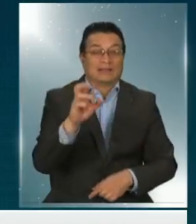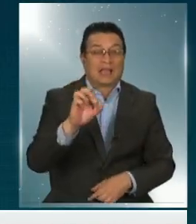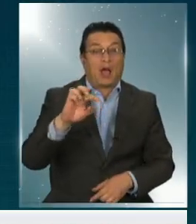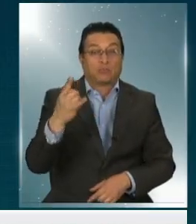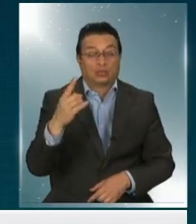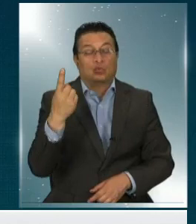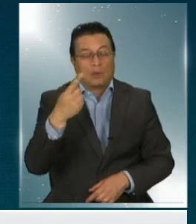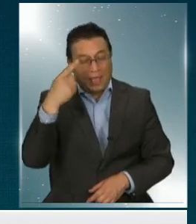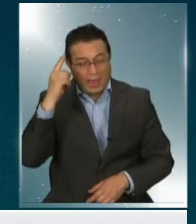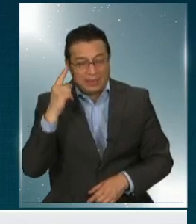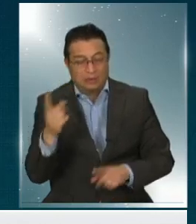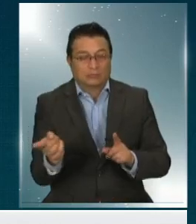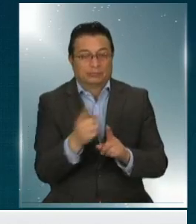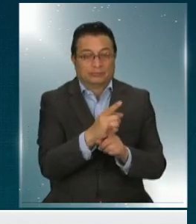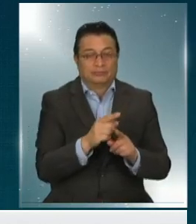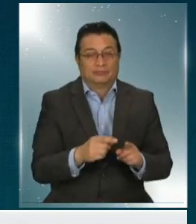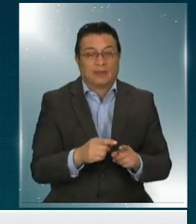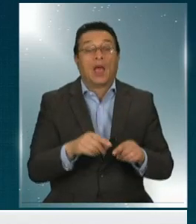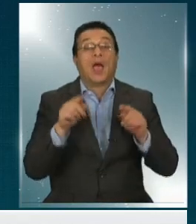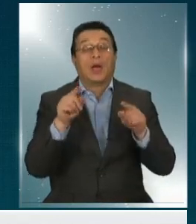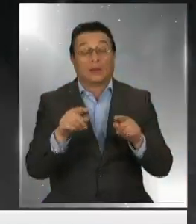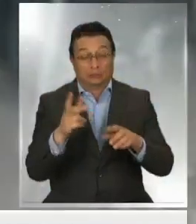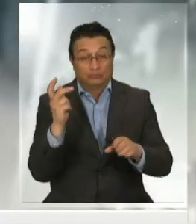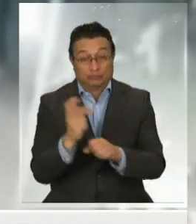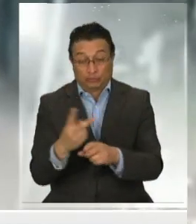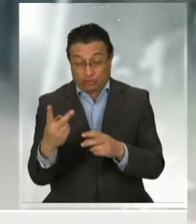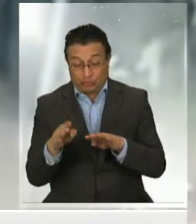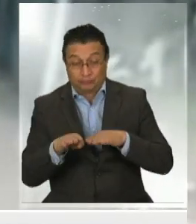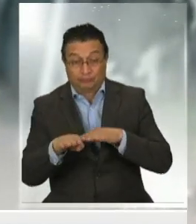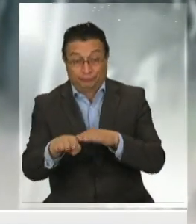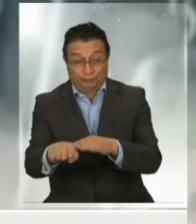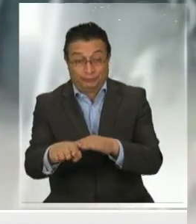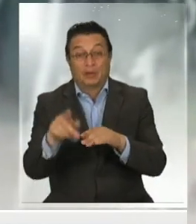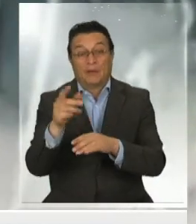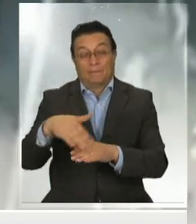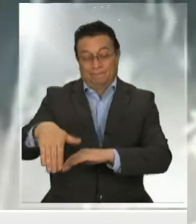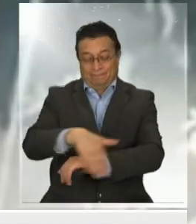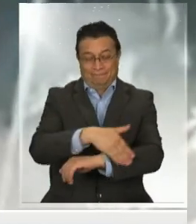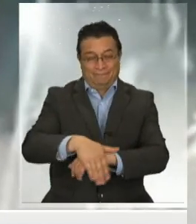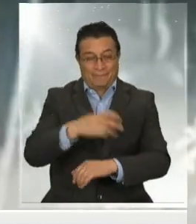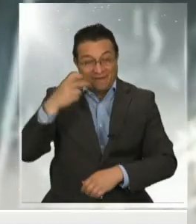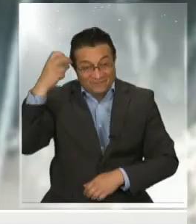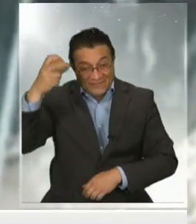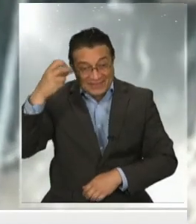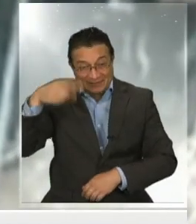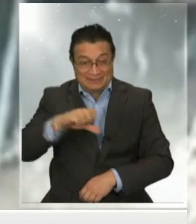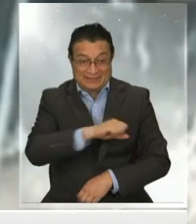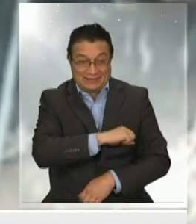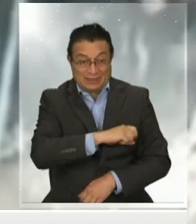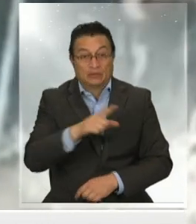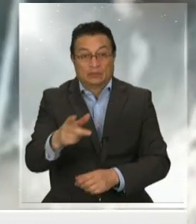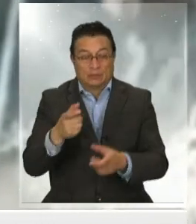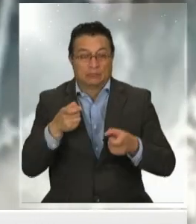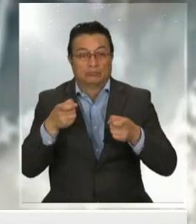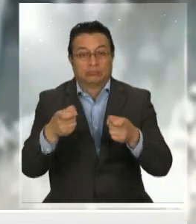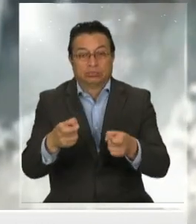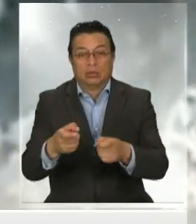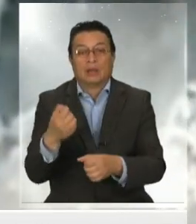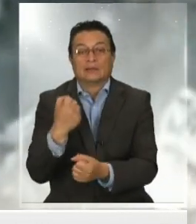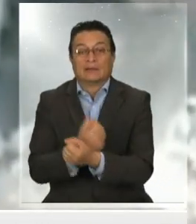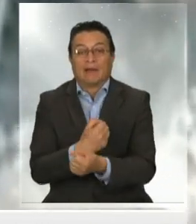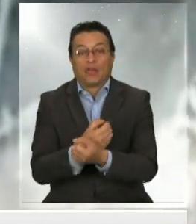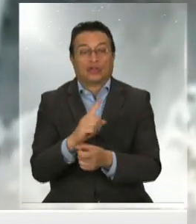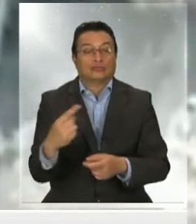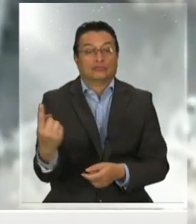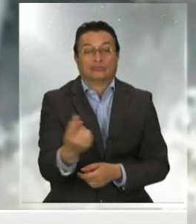Con 2 vehículos robados en su poder, el grupo delictual llegó hasta un restaurante de Barrio Brasil en Santiago. Con armas amenazaron a los trabajadores y